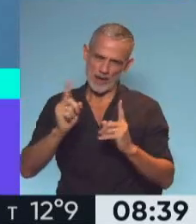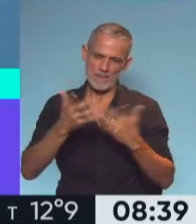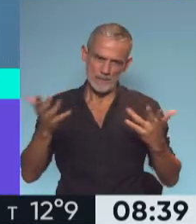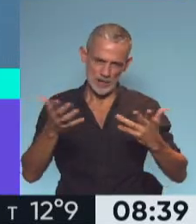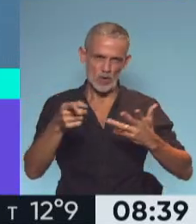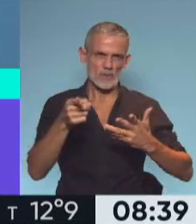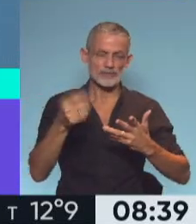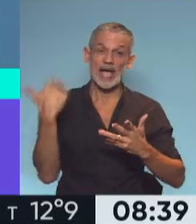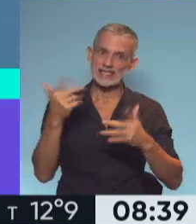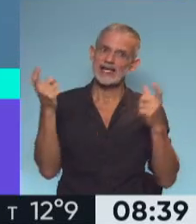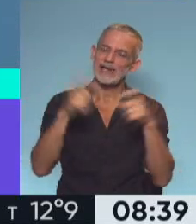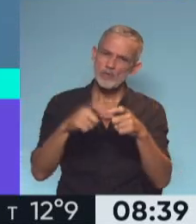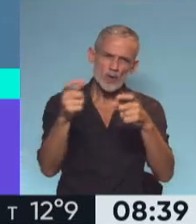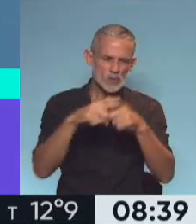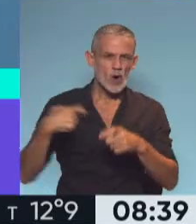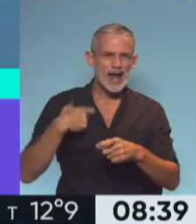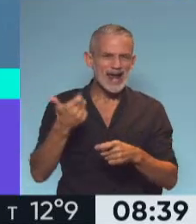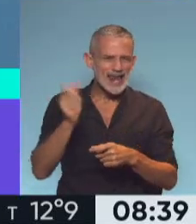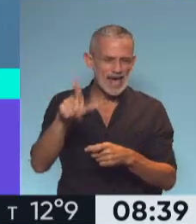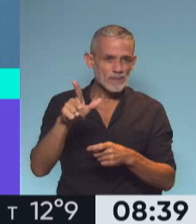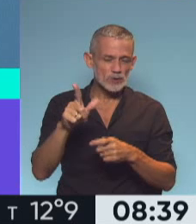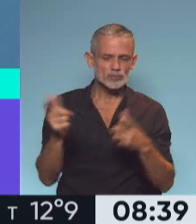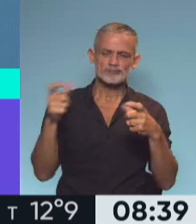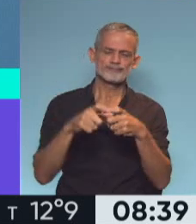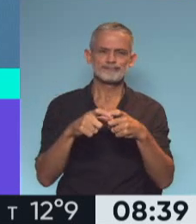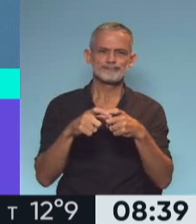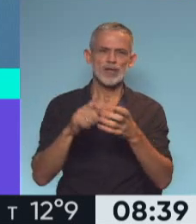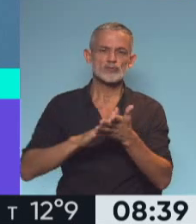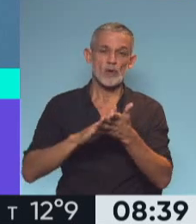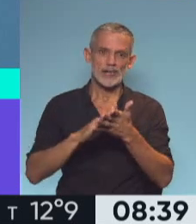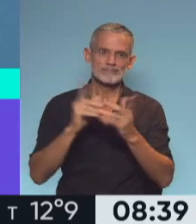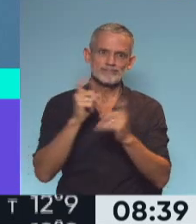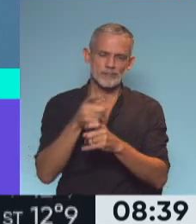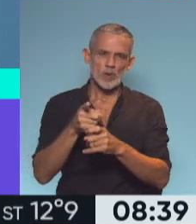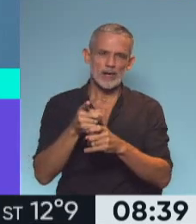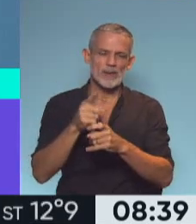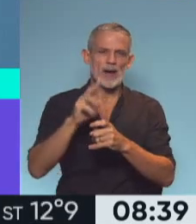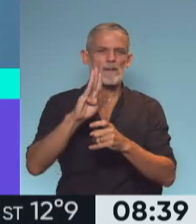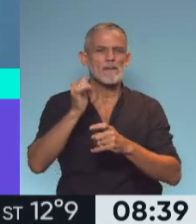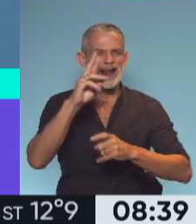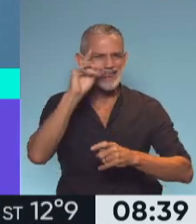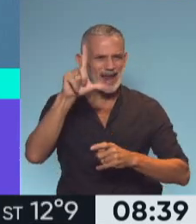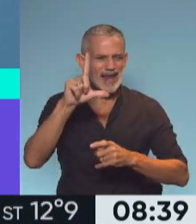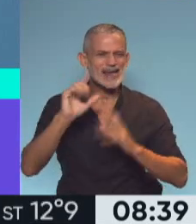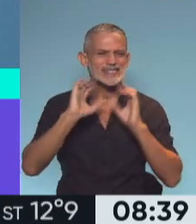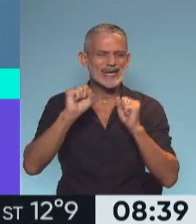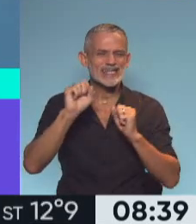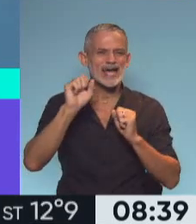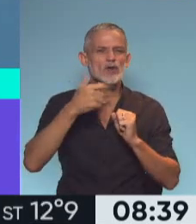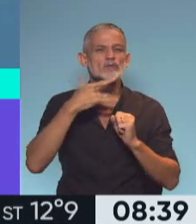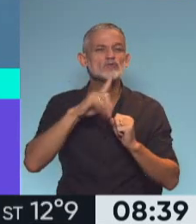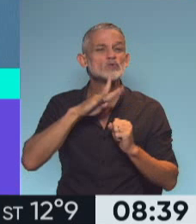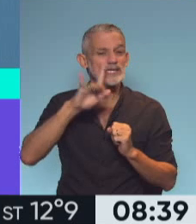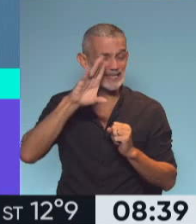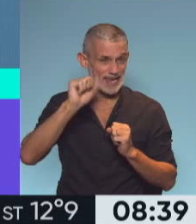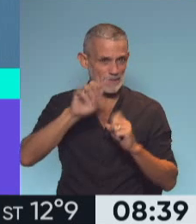SUTEBA, reunión con los gremios de la provincia claro. y se creó un comité de crisis. Habló también Roberto Baradel, el secretario general del SUTEBA.